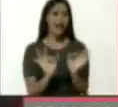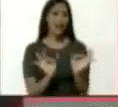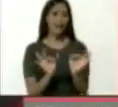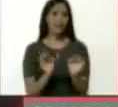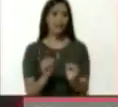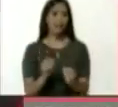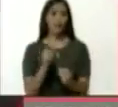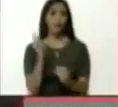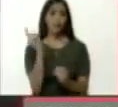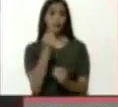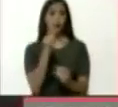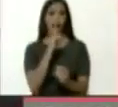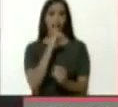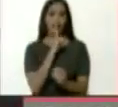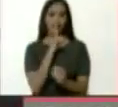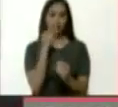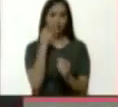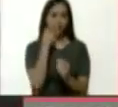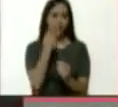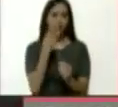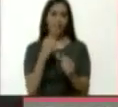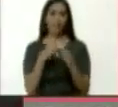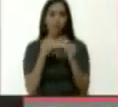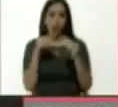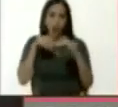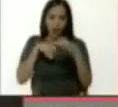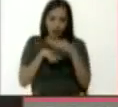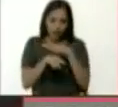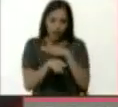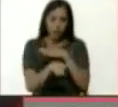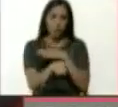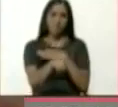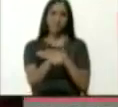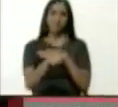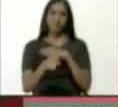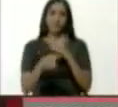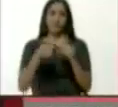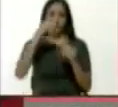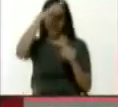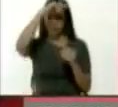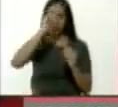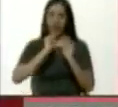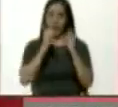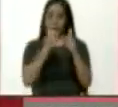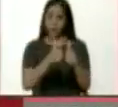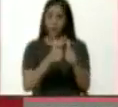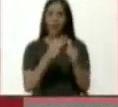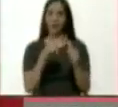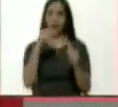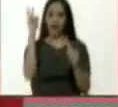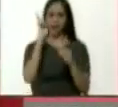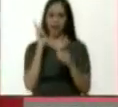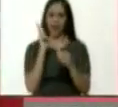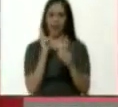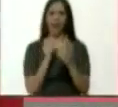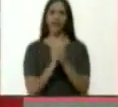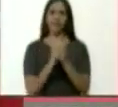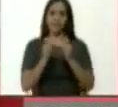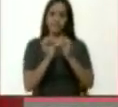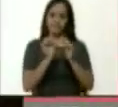que hay en toda la Amazonía, que arranca aquí en Venezuela, que arranca allá arriba en el Amazonas, claro. Y termina por allá